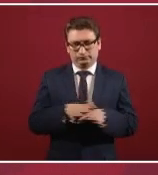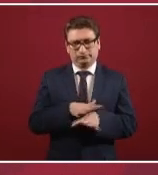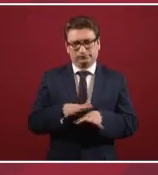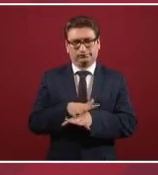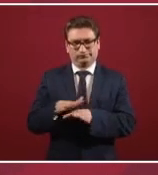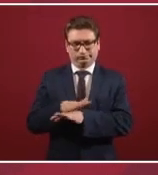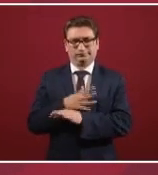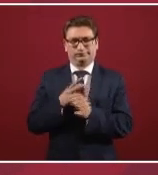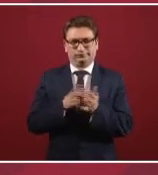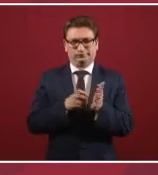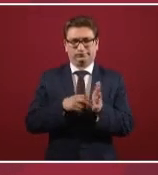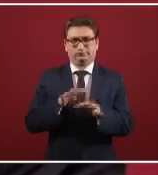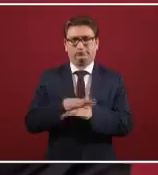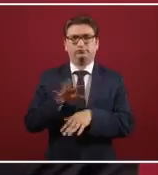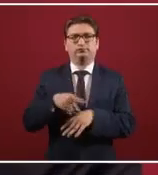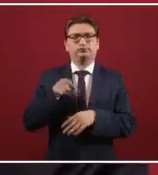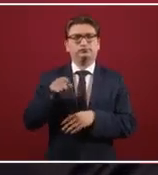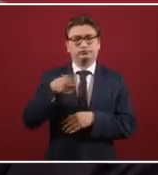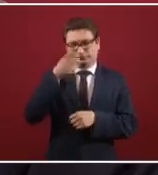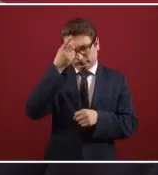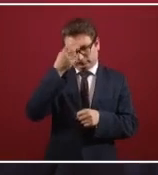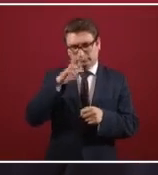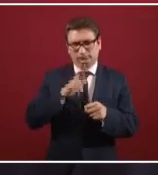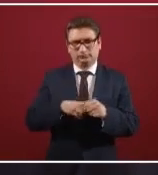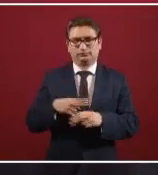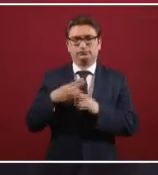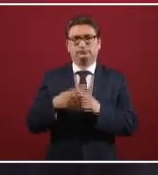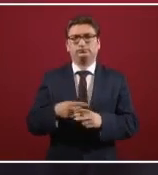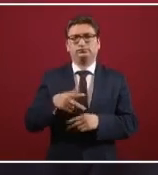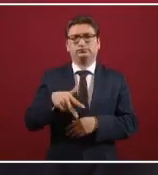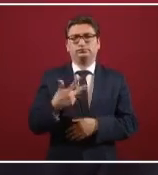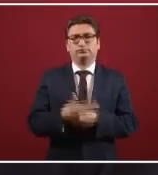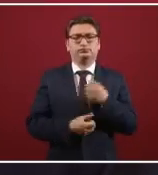porque el director llevaba 13 años